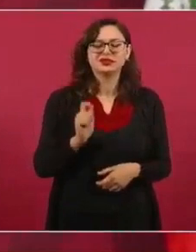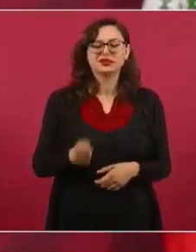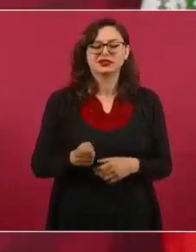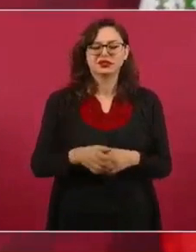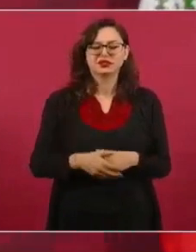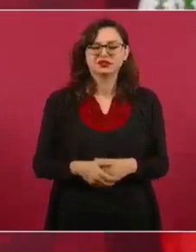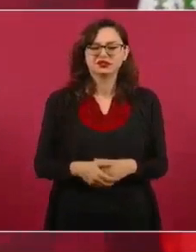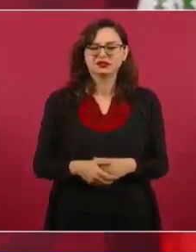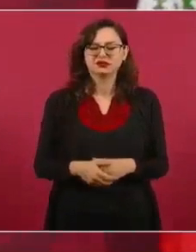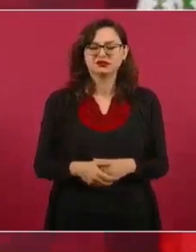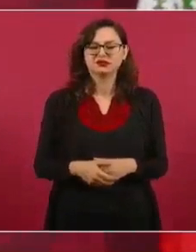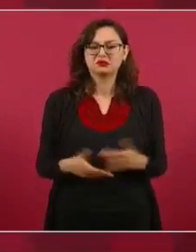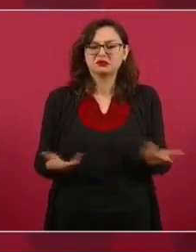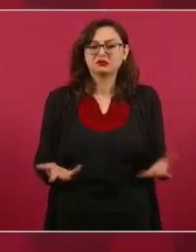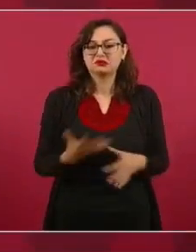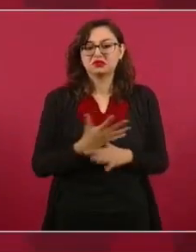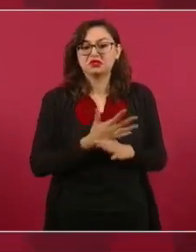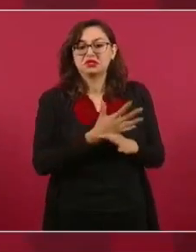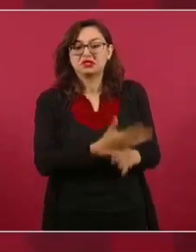hay tiro?